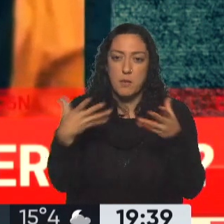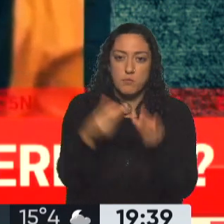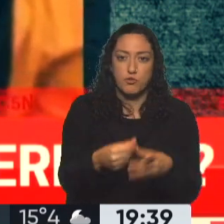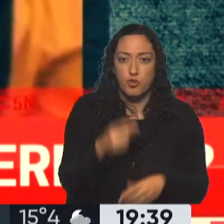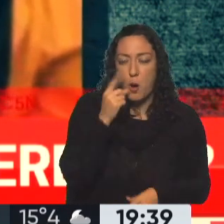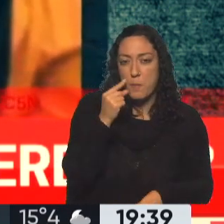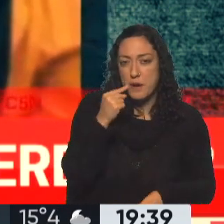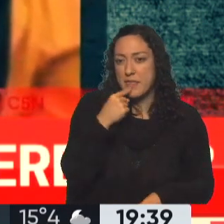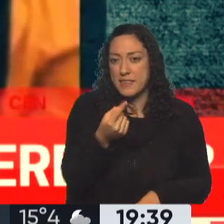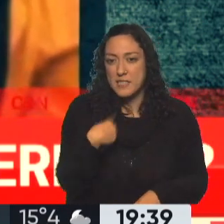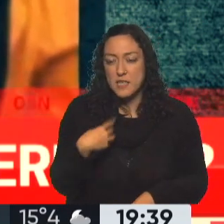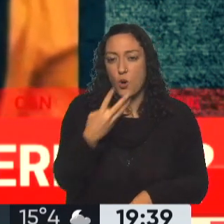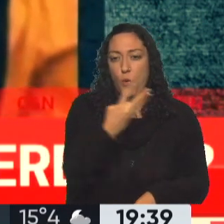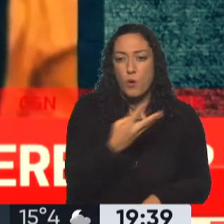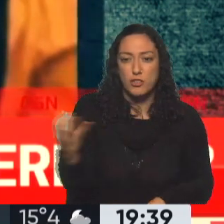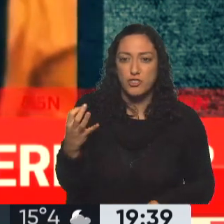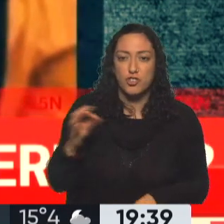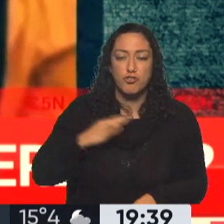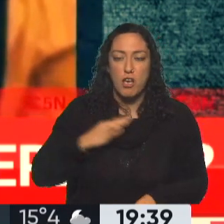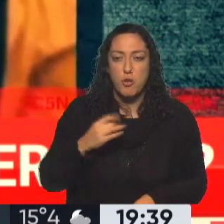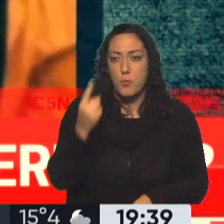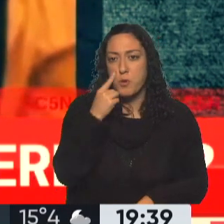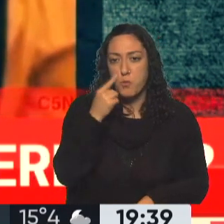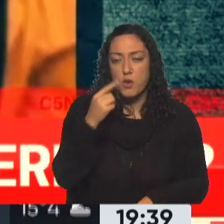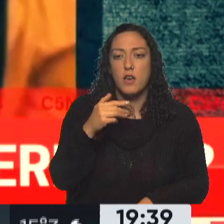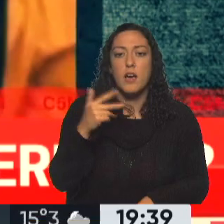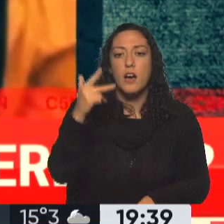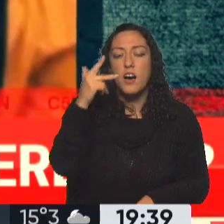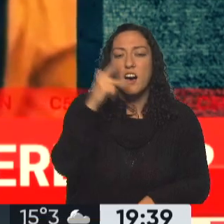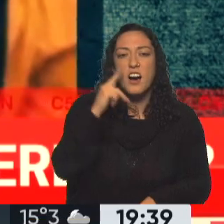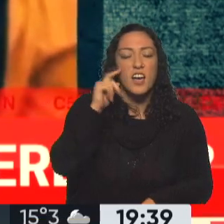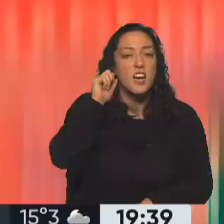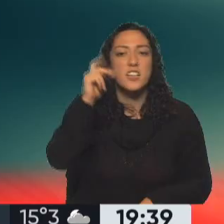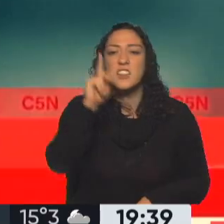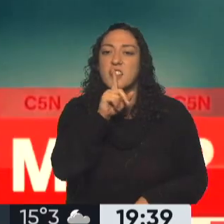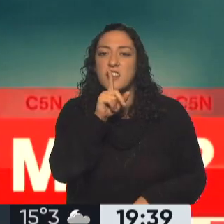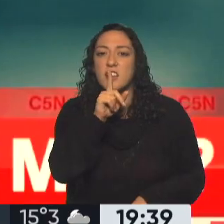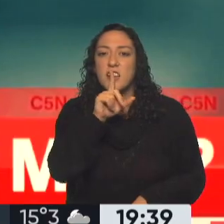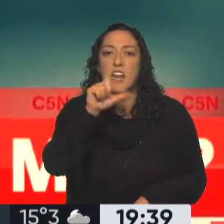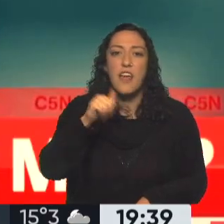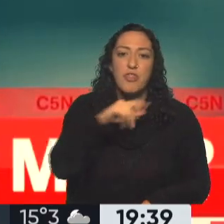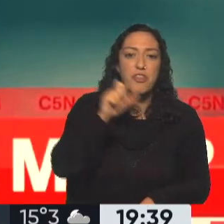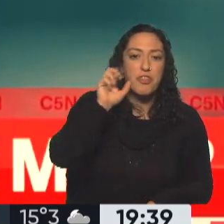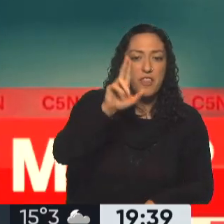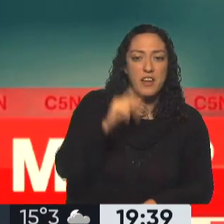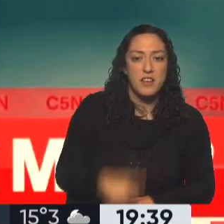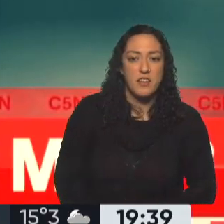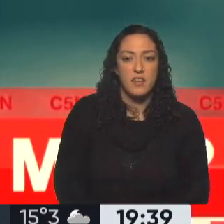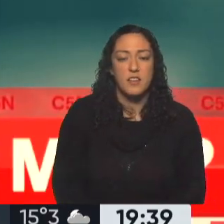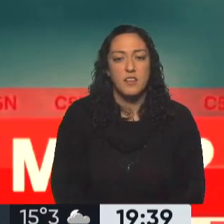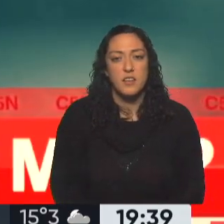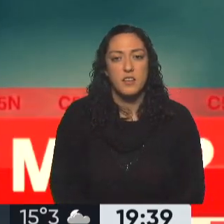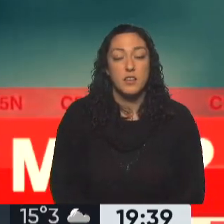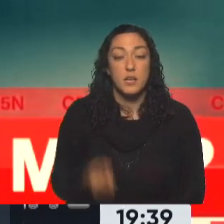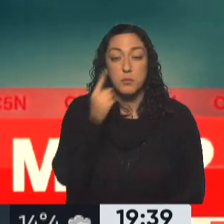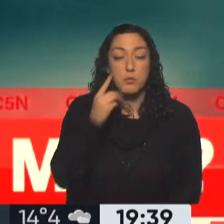dice haber vivido 400 años, que se hace llamar Highlander, y que escuchá cómo lo expresa. La casta de los